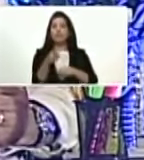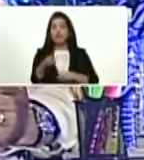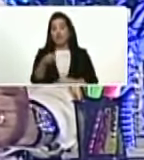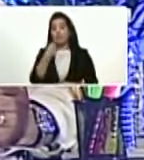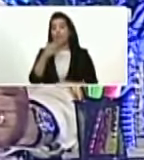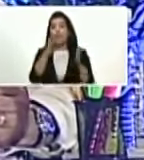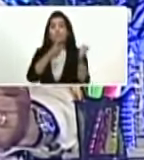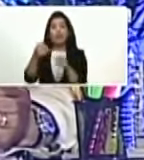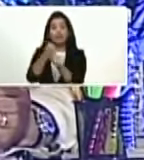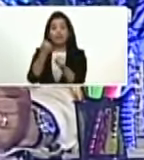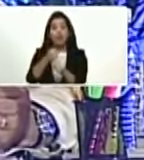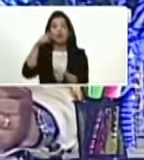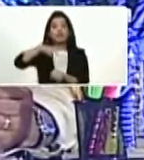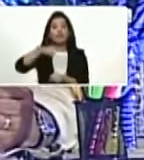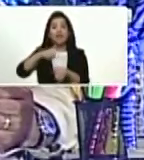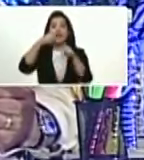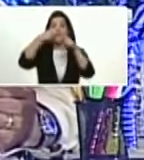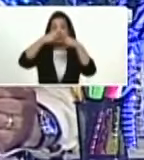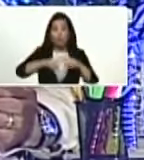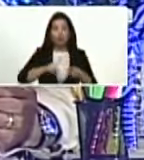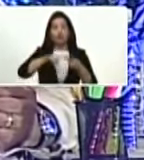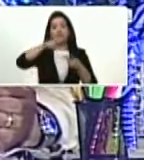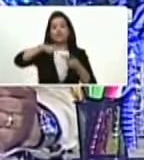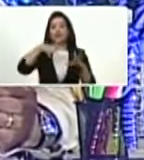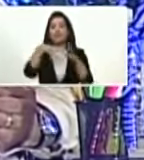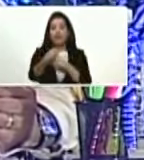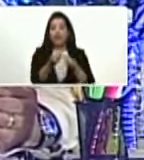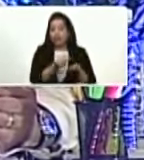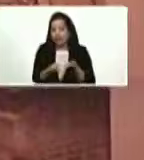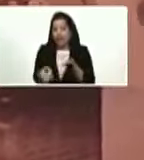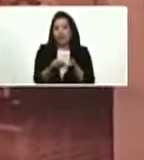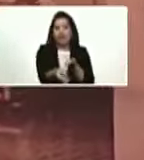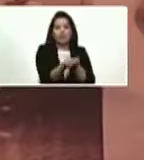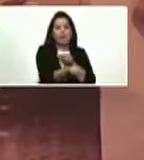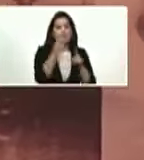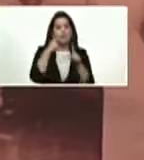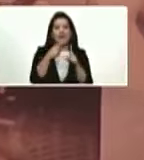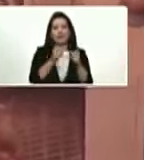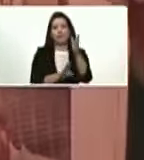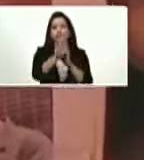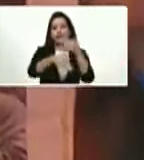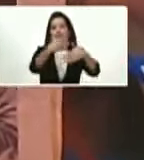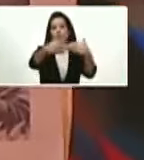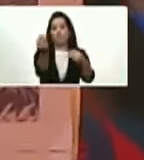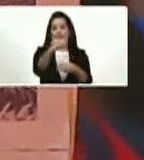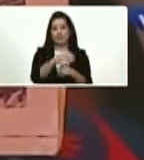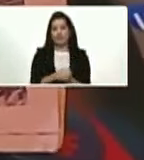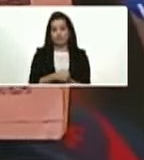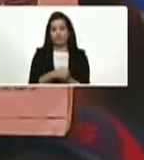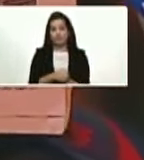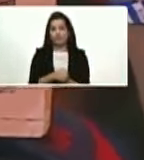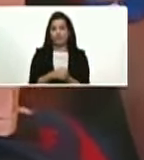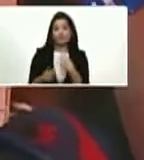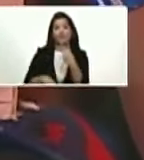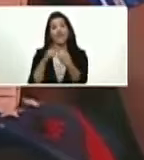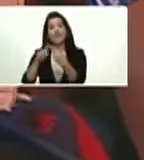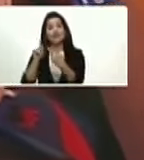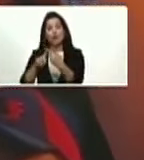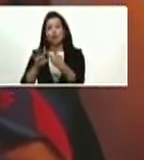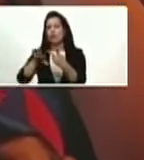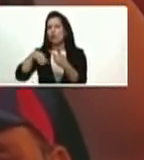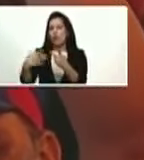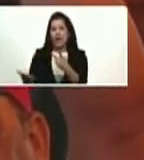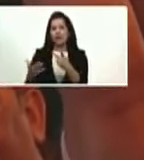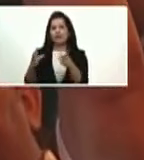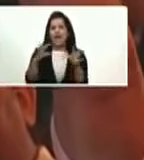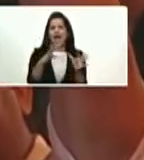la productividad. En primer lugar. Y en segundo lugar, articular y fundar